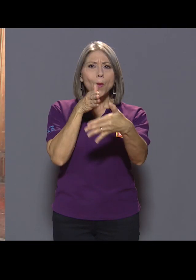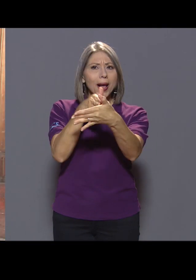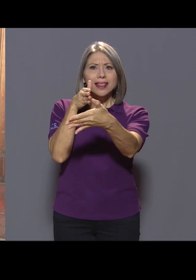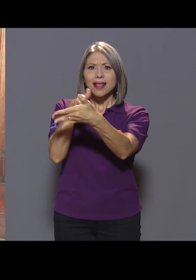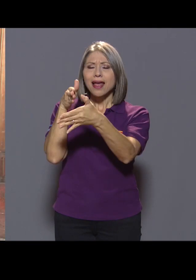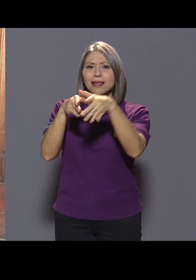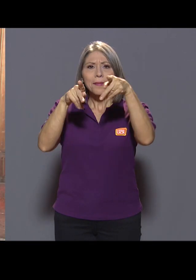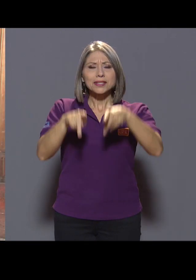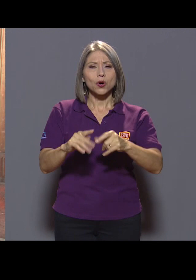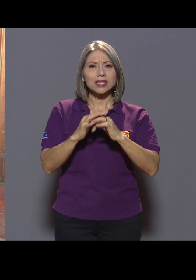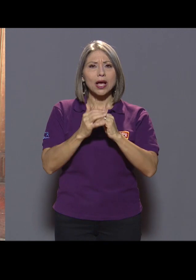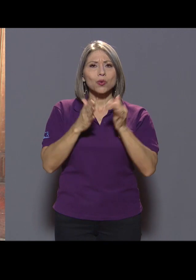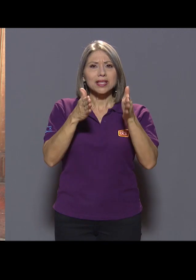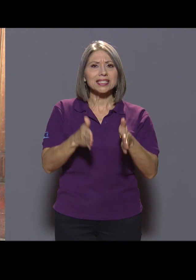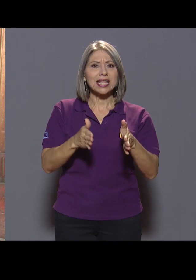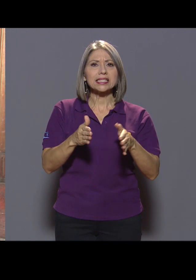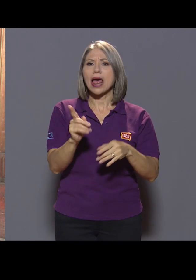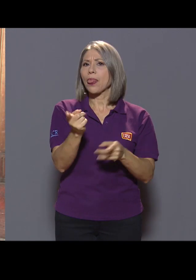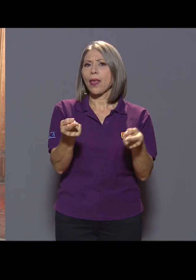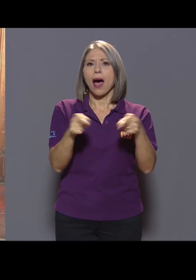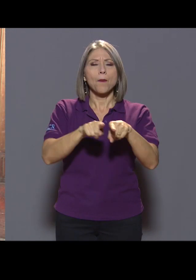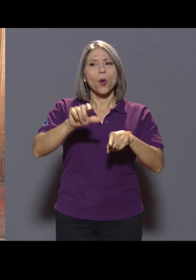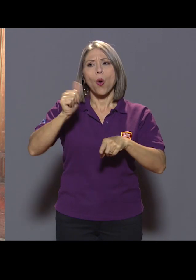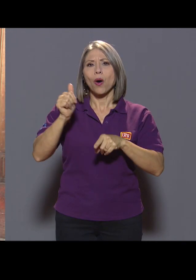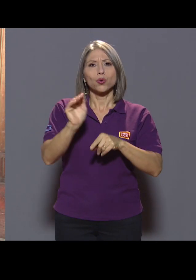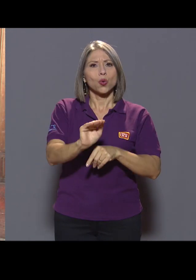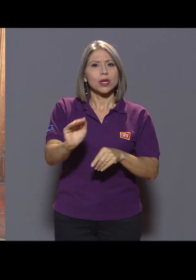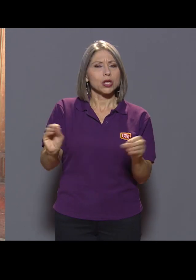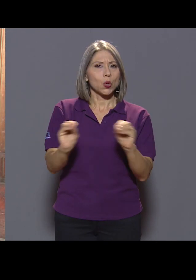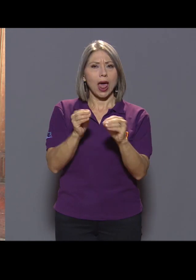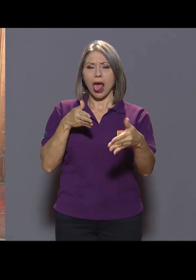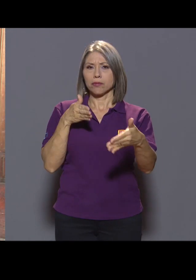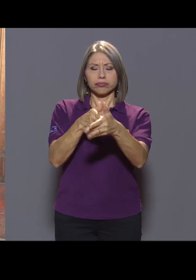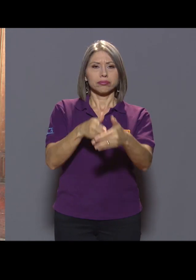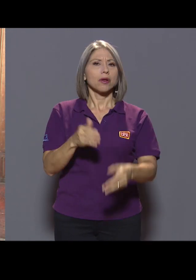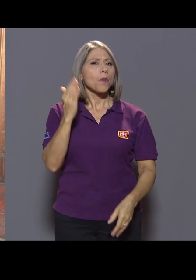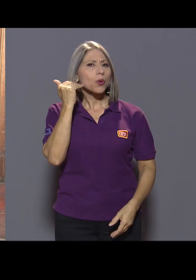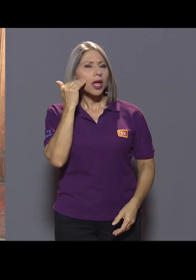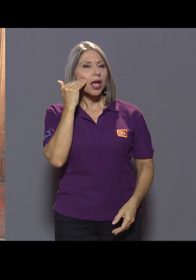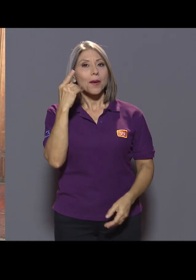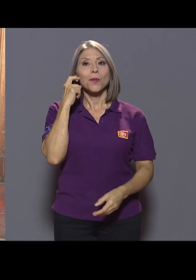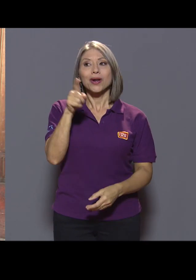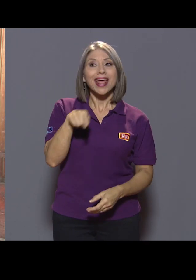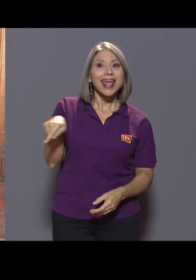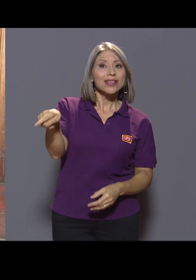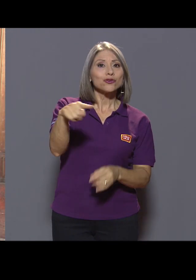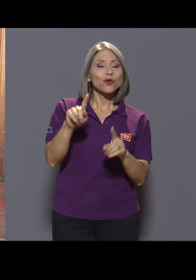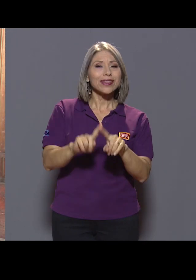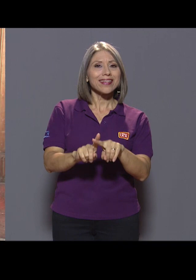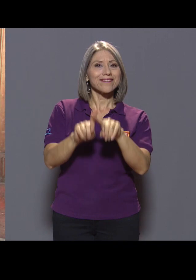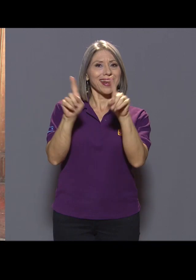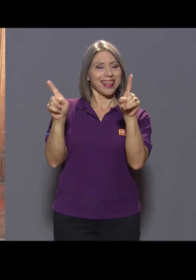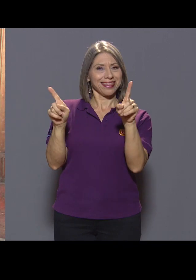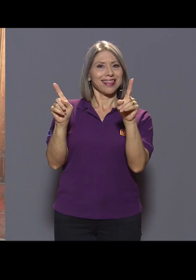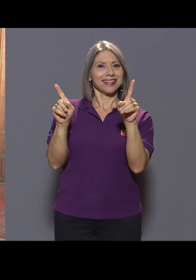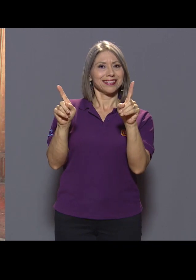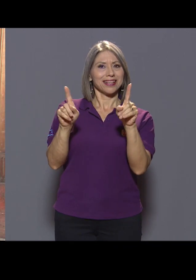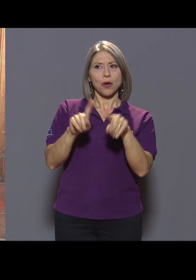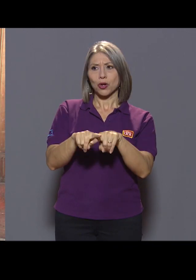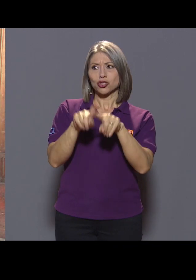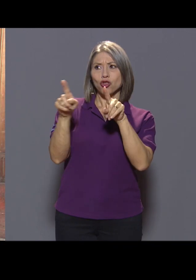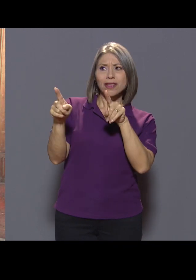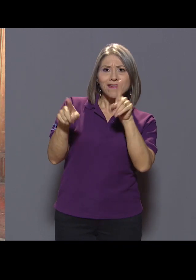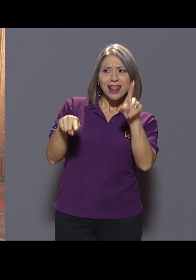los autistas y a ningún otro niño más. ¿Y por qué? Porque ellos son diferentes de